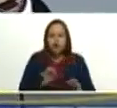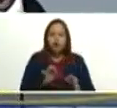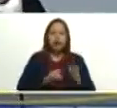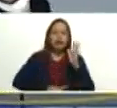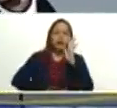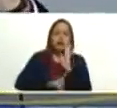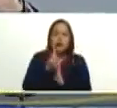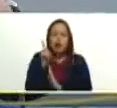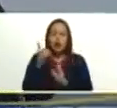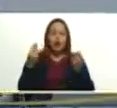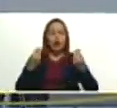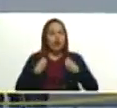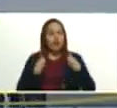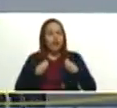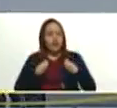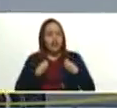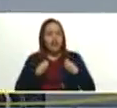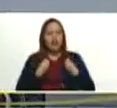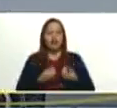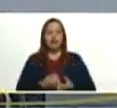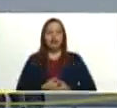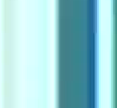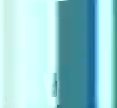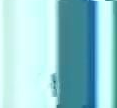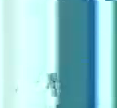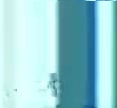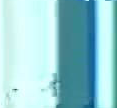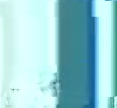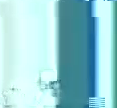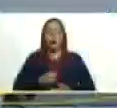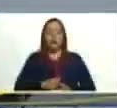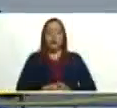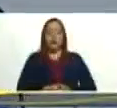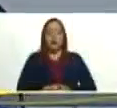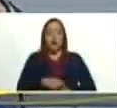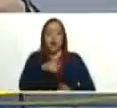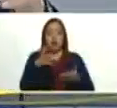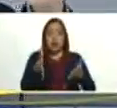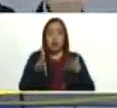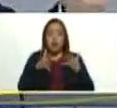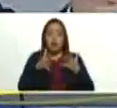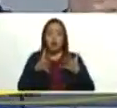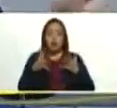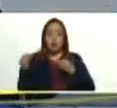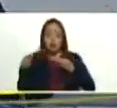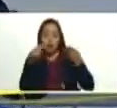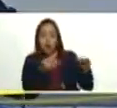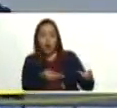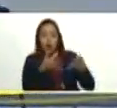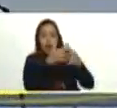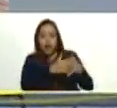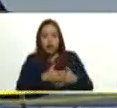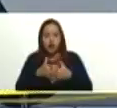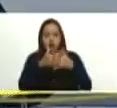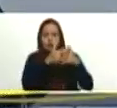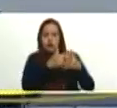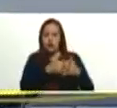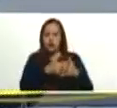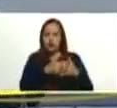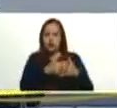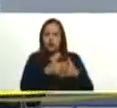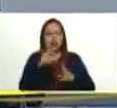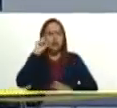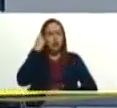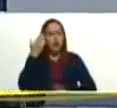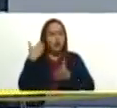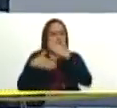producción, de vida. Ese triunfo es el que nos dio Estados Unidos de América. Recordamos